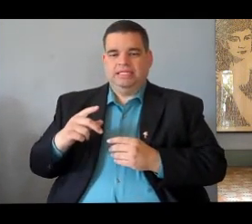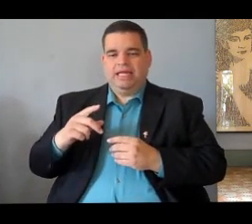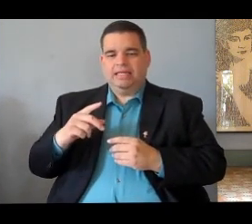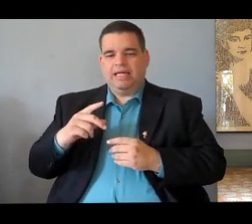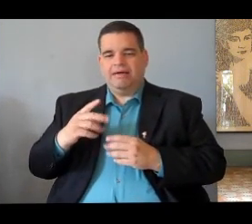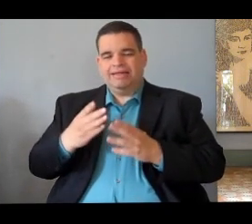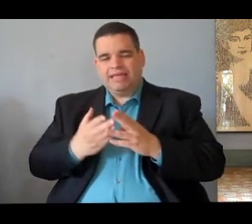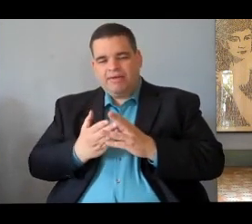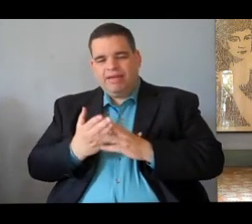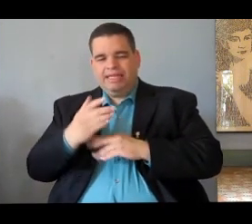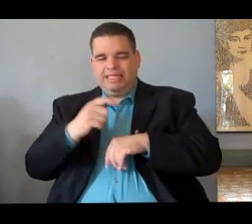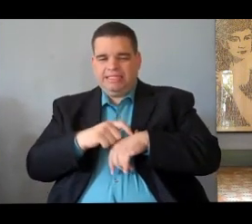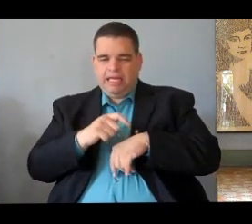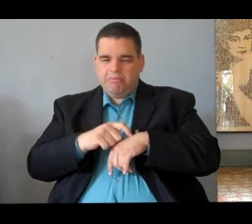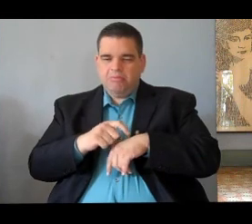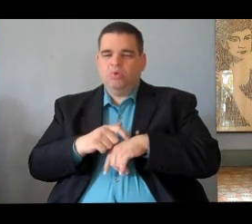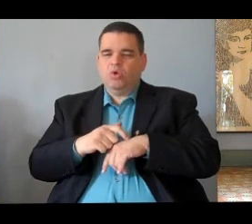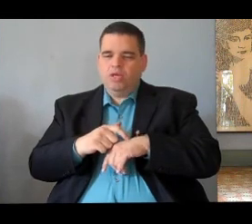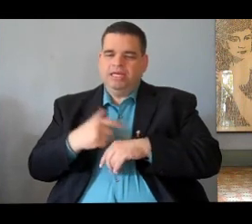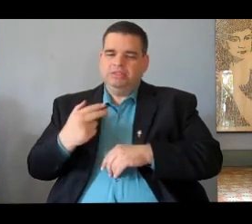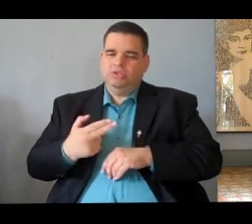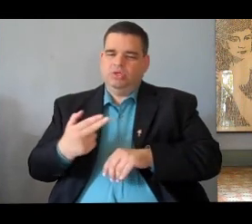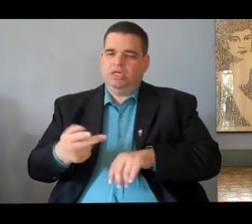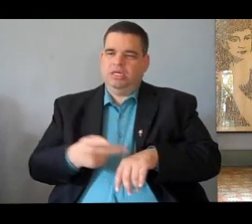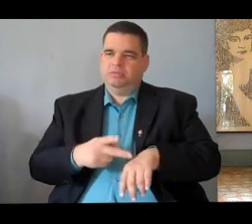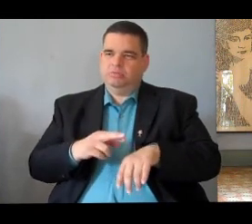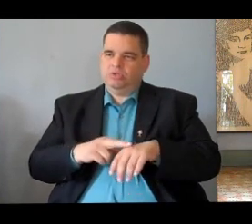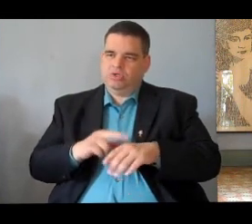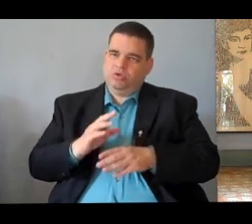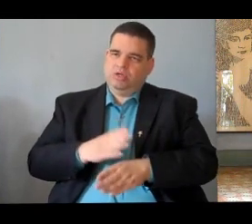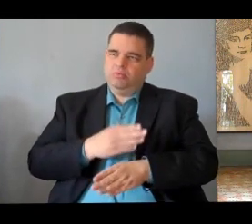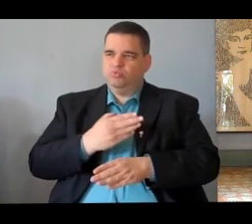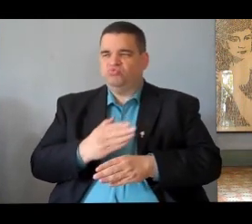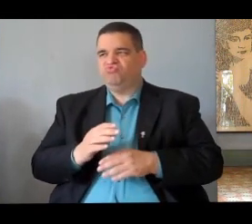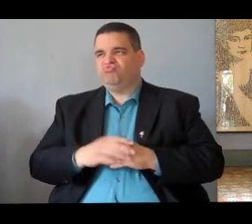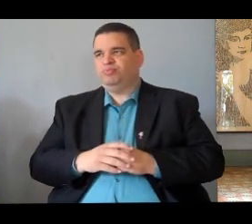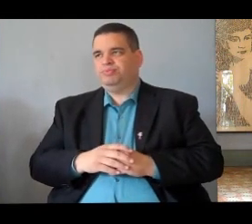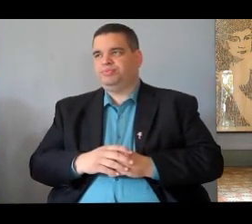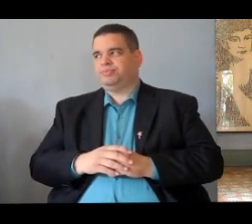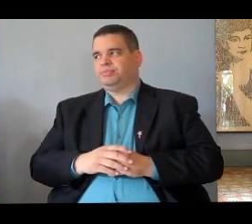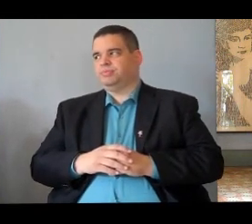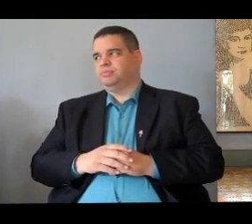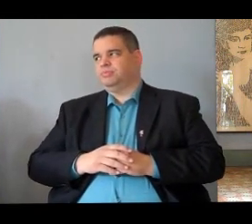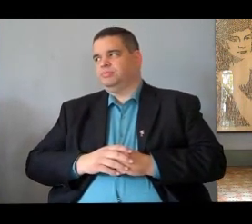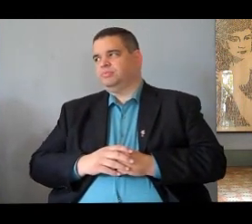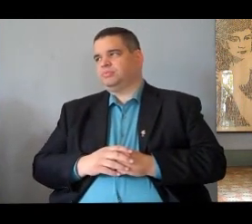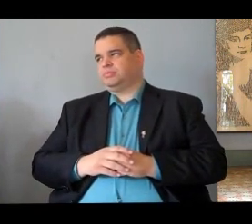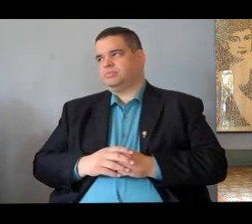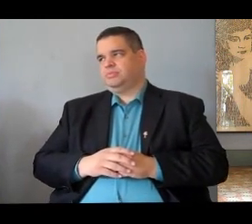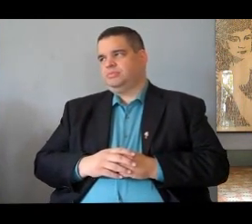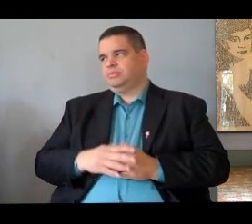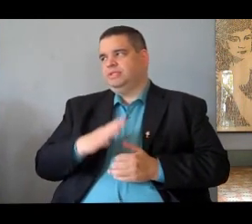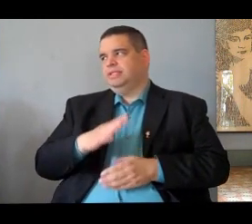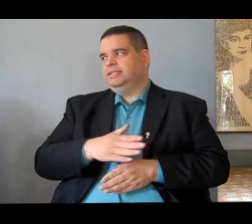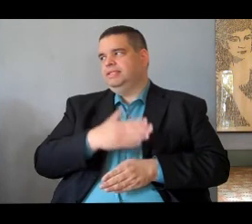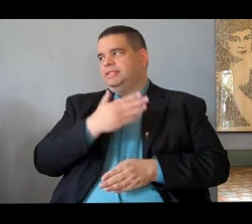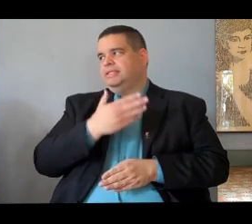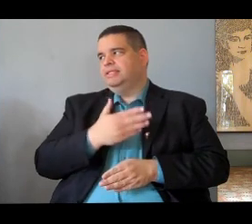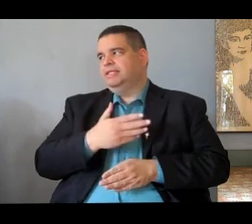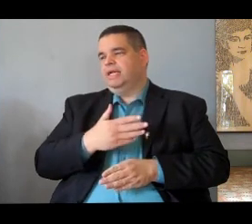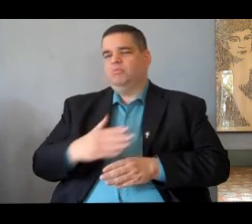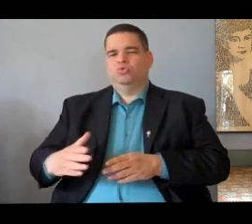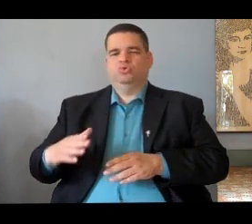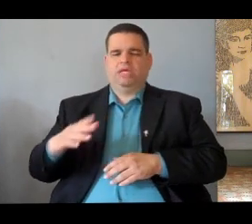Rico. Es correcto, sí. Por completa. Todas las salas y todas las salas tienen un tema en particular. Me o sea interesa que... esa de la música indígena. Sí, sí, esa está allí. Pues